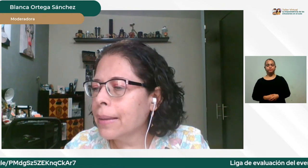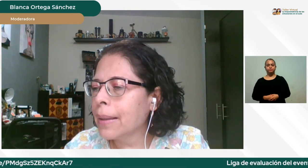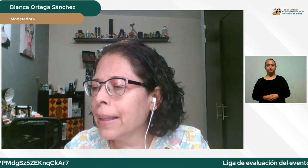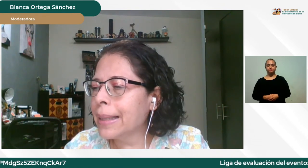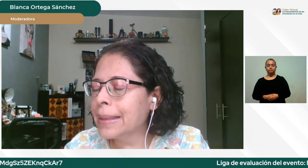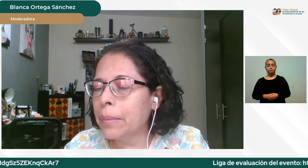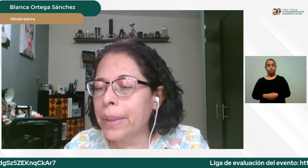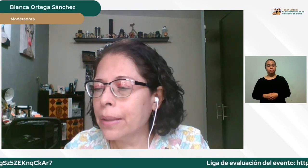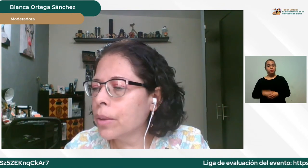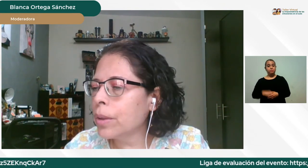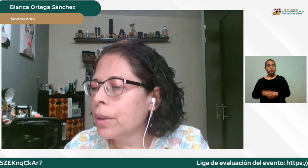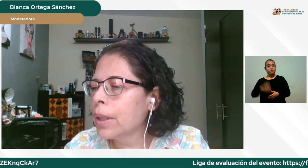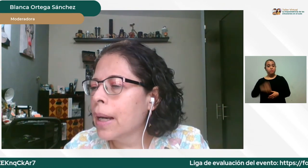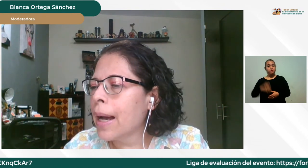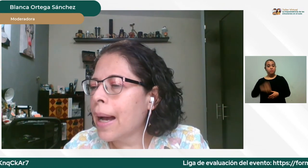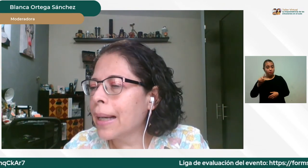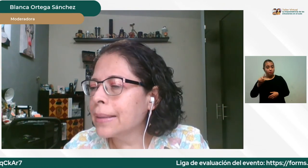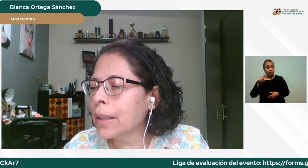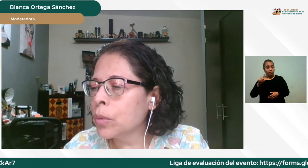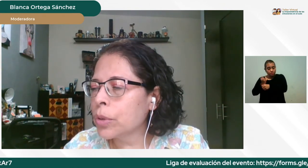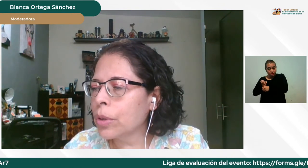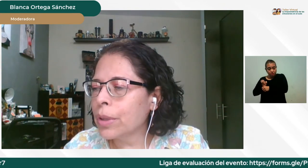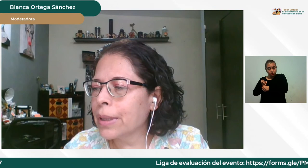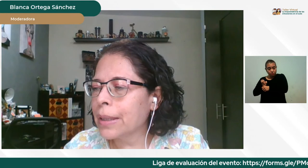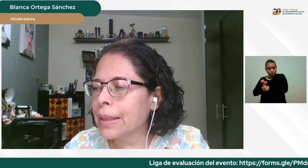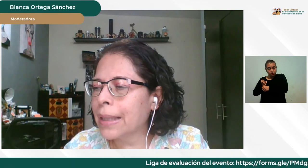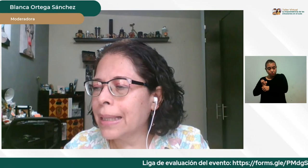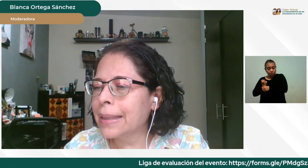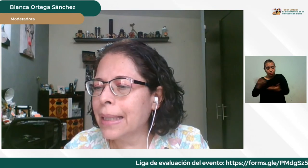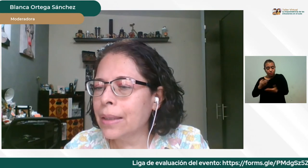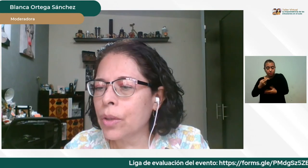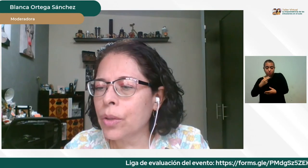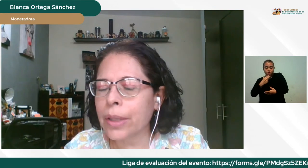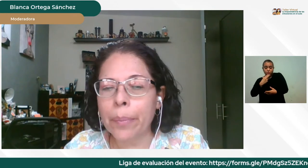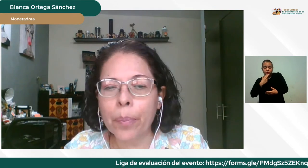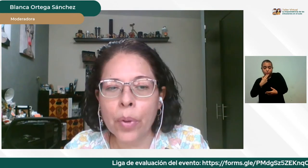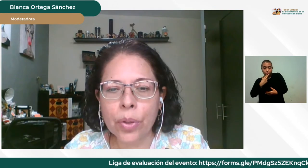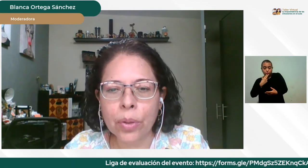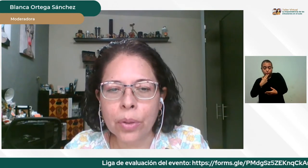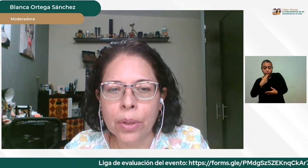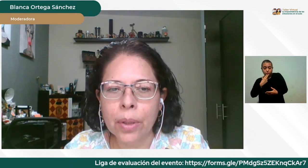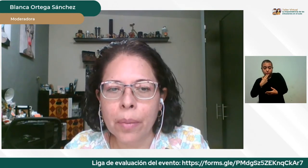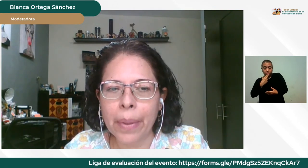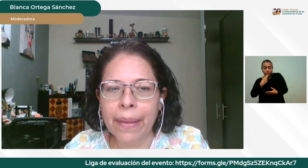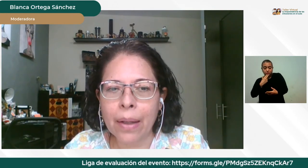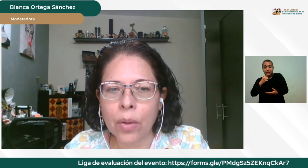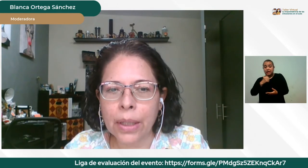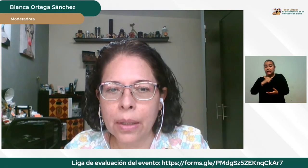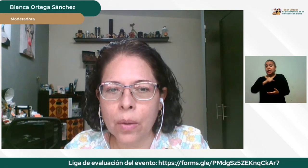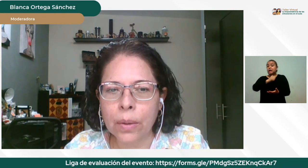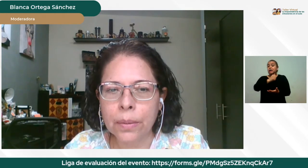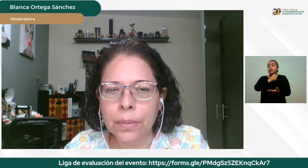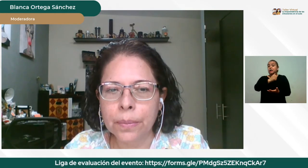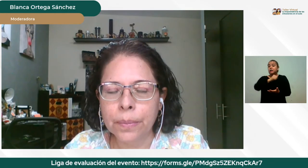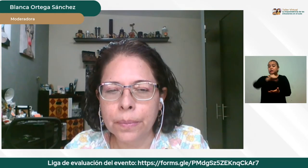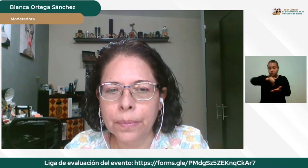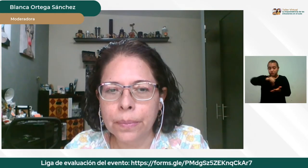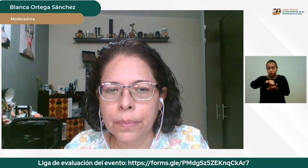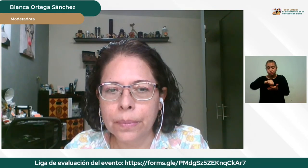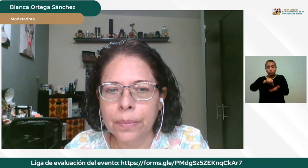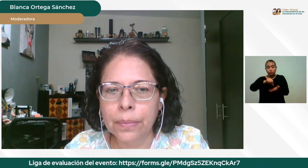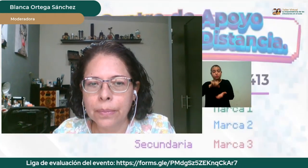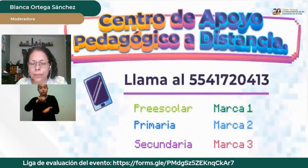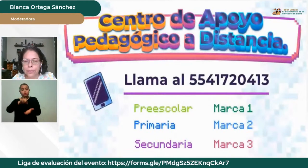También les invito a hacer uso del Centro de Apoyo Pedagógico